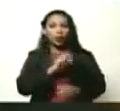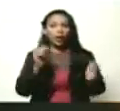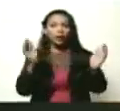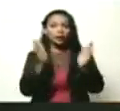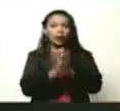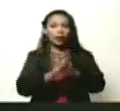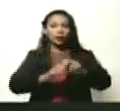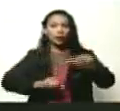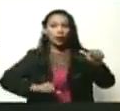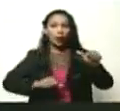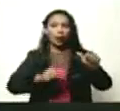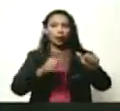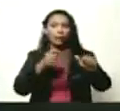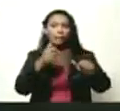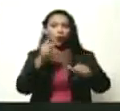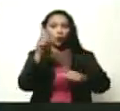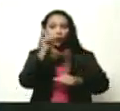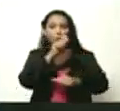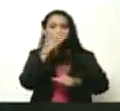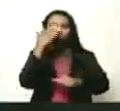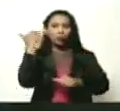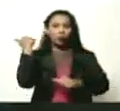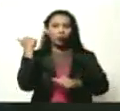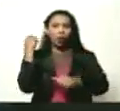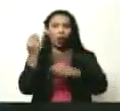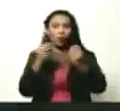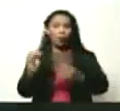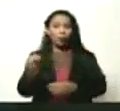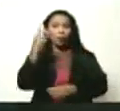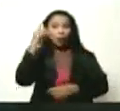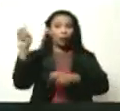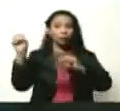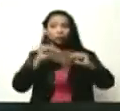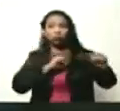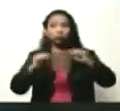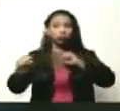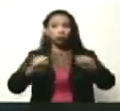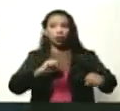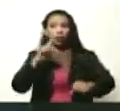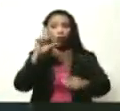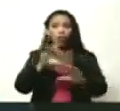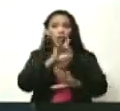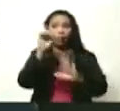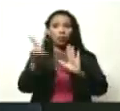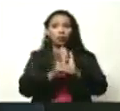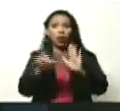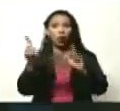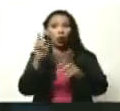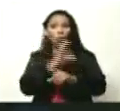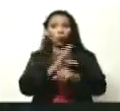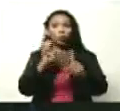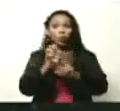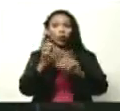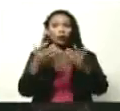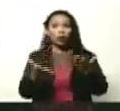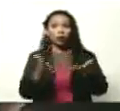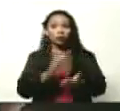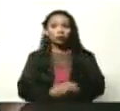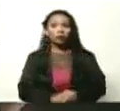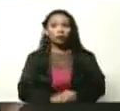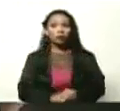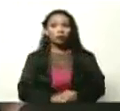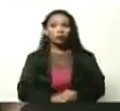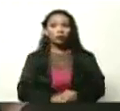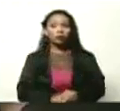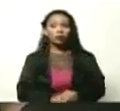hace poco más de un mes, como la primera acción de una diplomacia cultural que